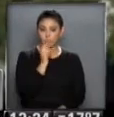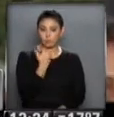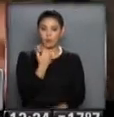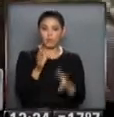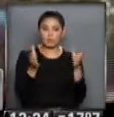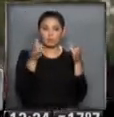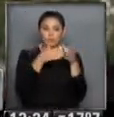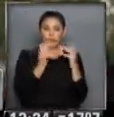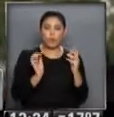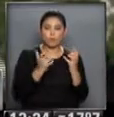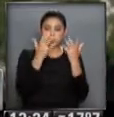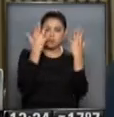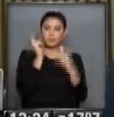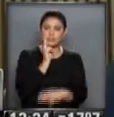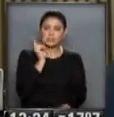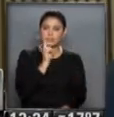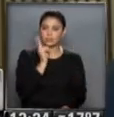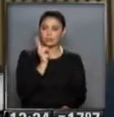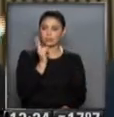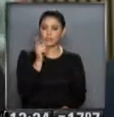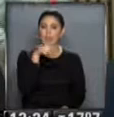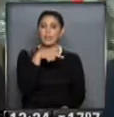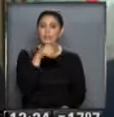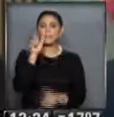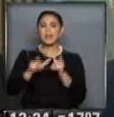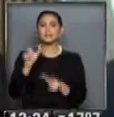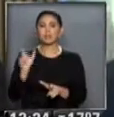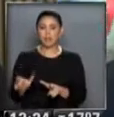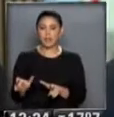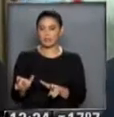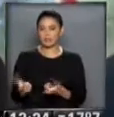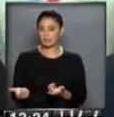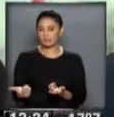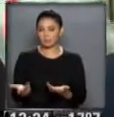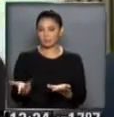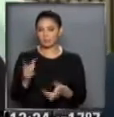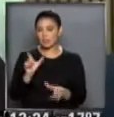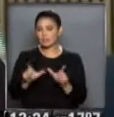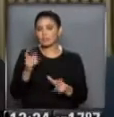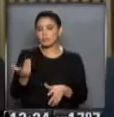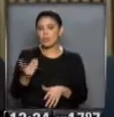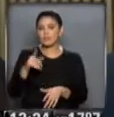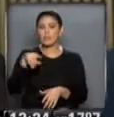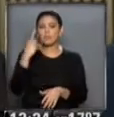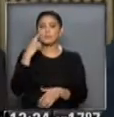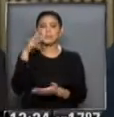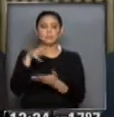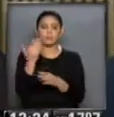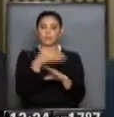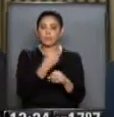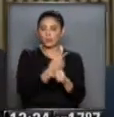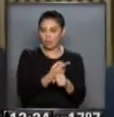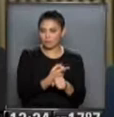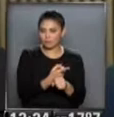de consumir cigarrillo, allí no pueden entrar personal, digamos, de las instituciones,